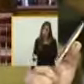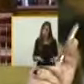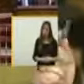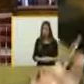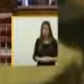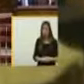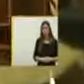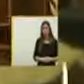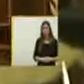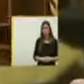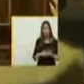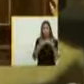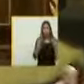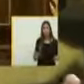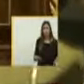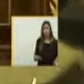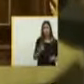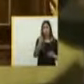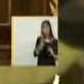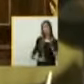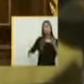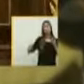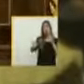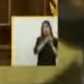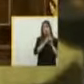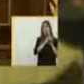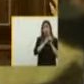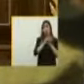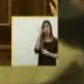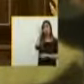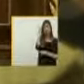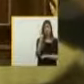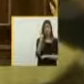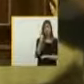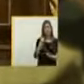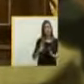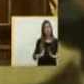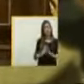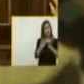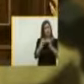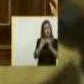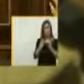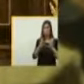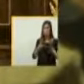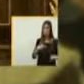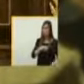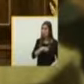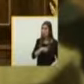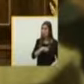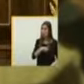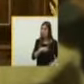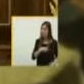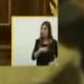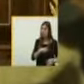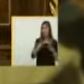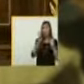mención de dous disensos en menos de 24 horas. En menos de 24 horas, Manuela Carmena, por un lado,